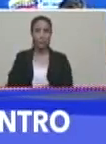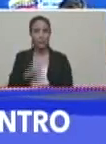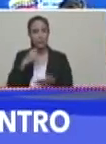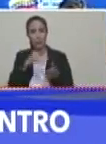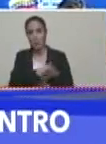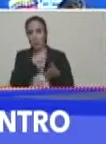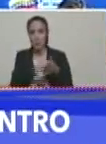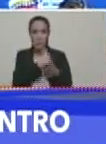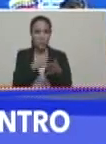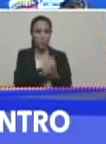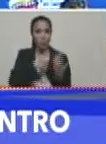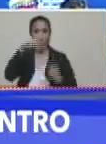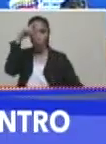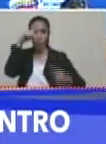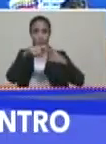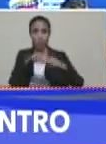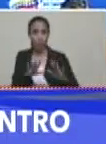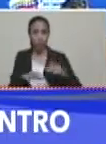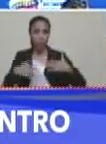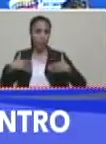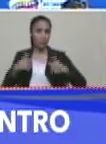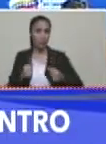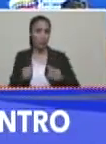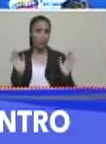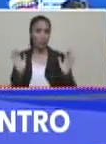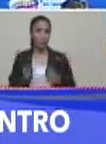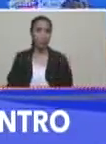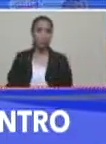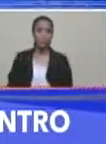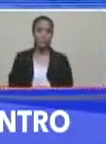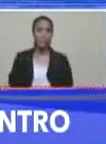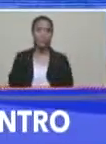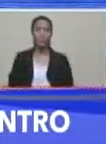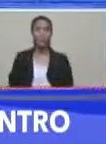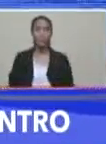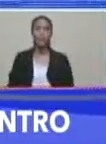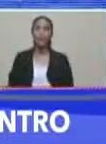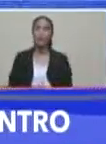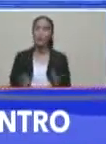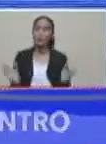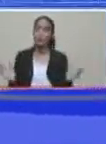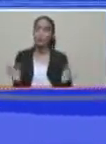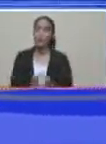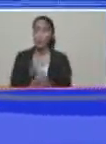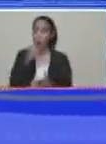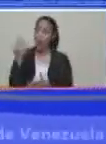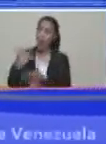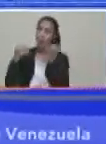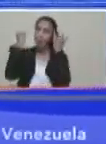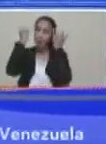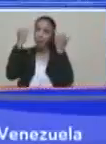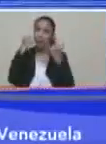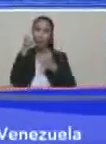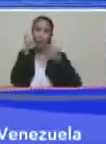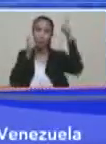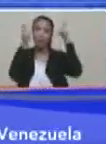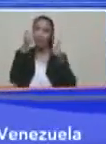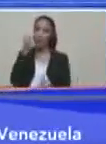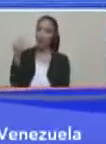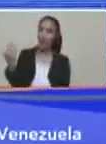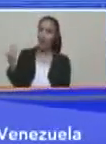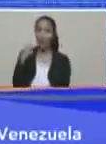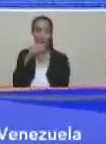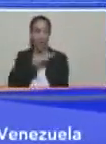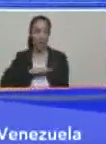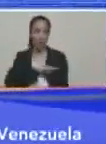batallando por la salud. Yo pudiera decir, y también lo dijo el comandante Chávez, la misión